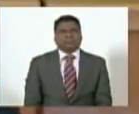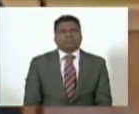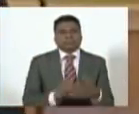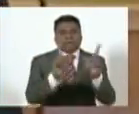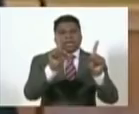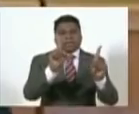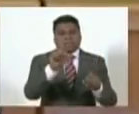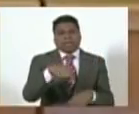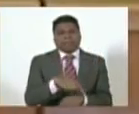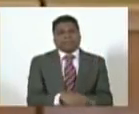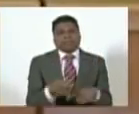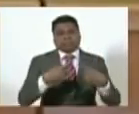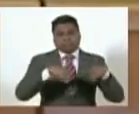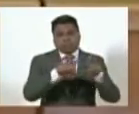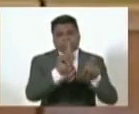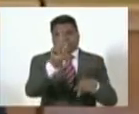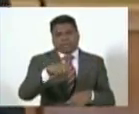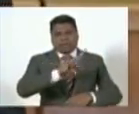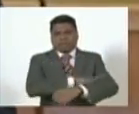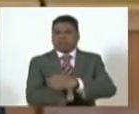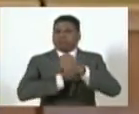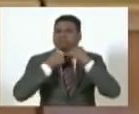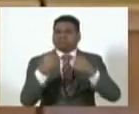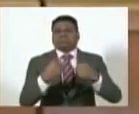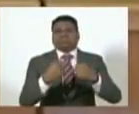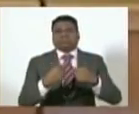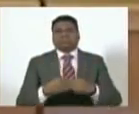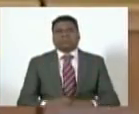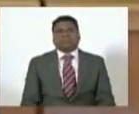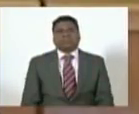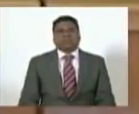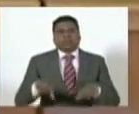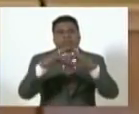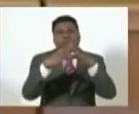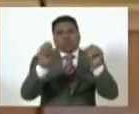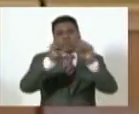Igualmente el fortalecimiento de el sistema